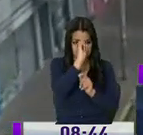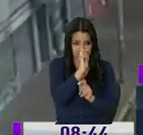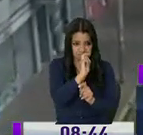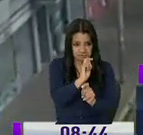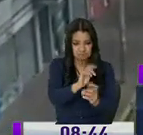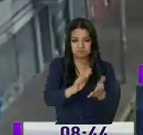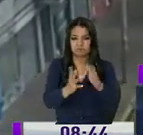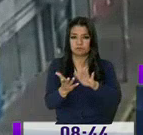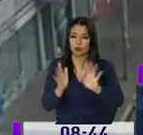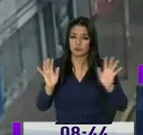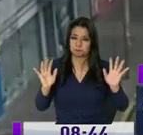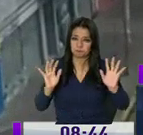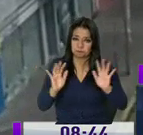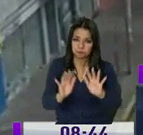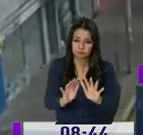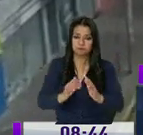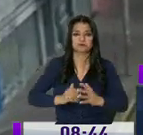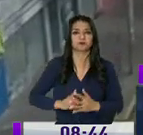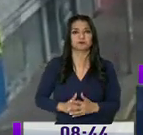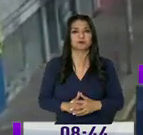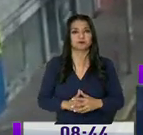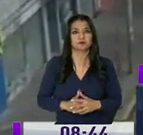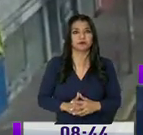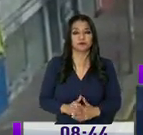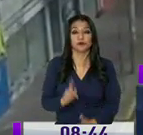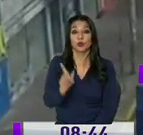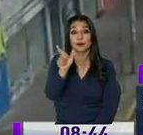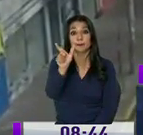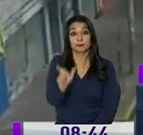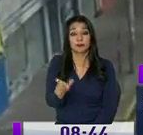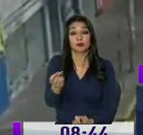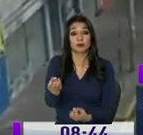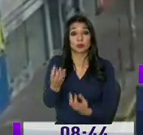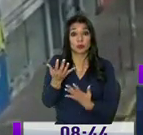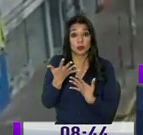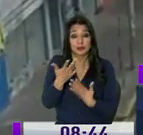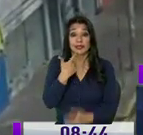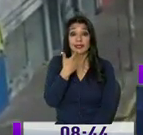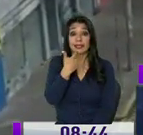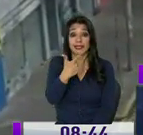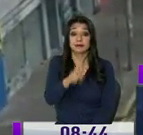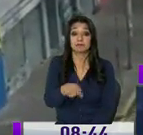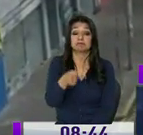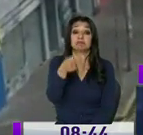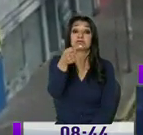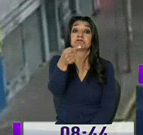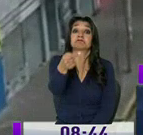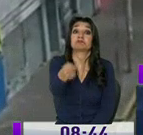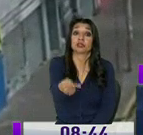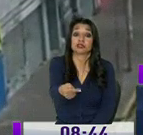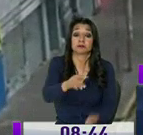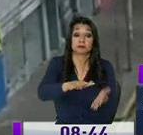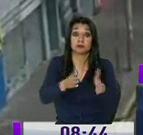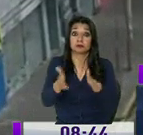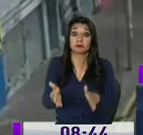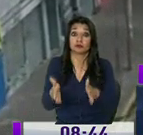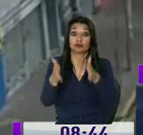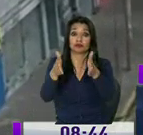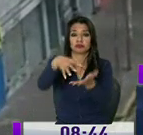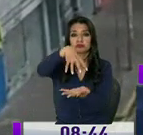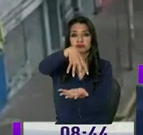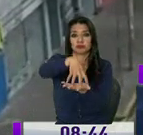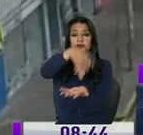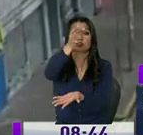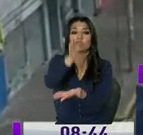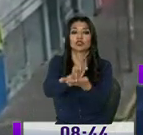ahí pudimos indagar, una persona nos comentó que en las próximas horas el cuerpo será llevado hacia la provincia de